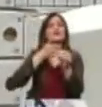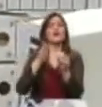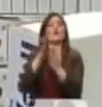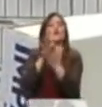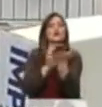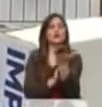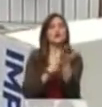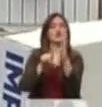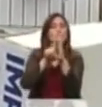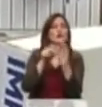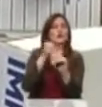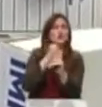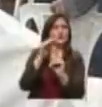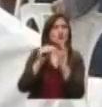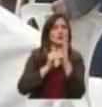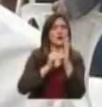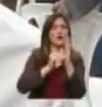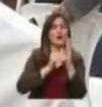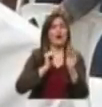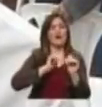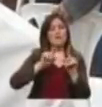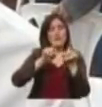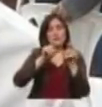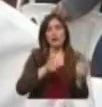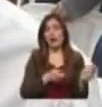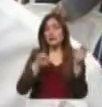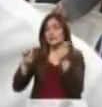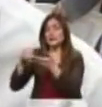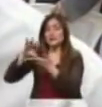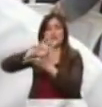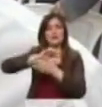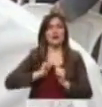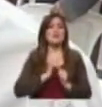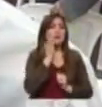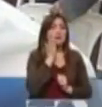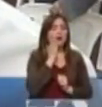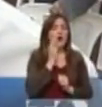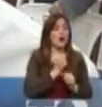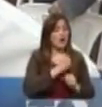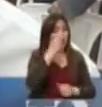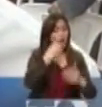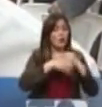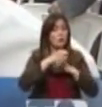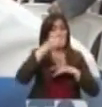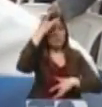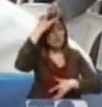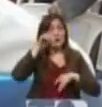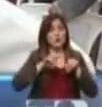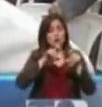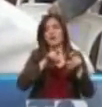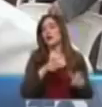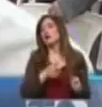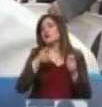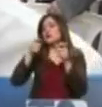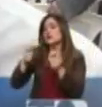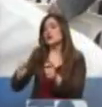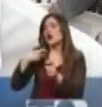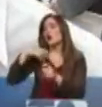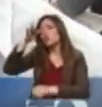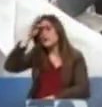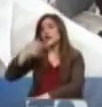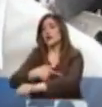lucha contra el cáncer. Las madres pierden los empleos por llevar a los hijos a los hospitales. Necesitamos generar flexibilidad laboral para las